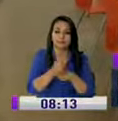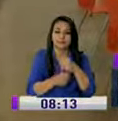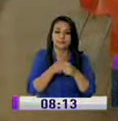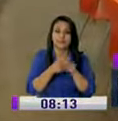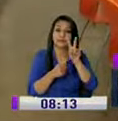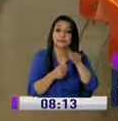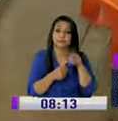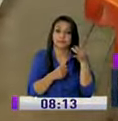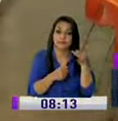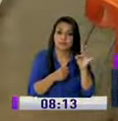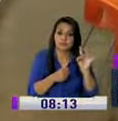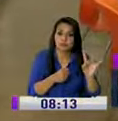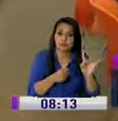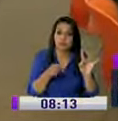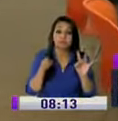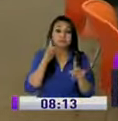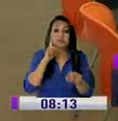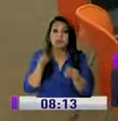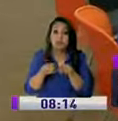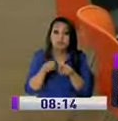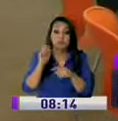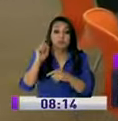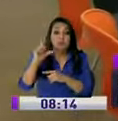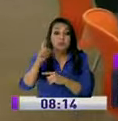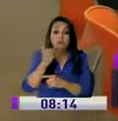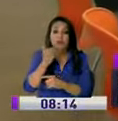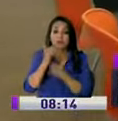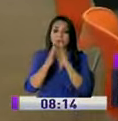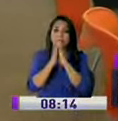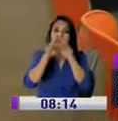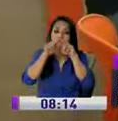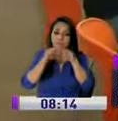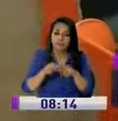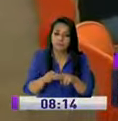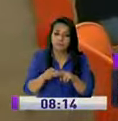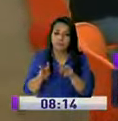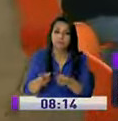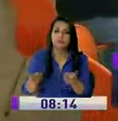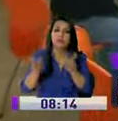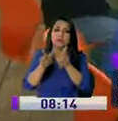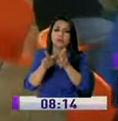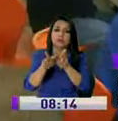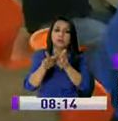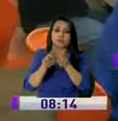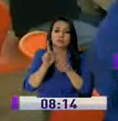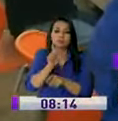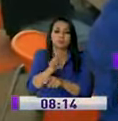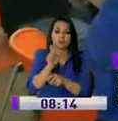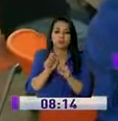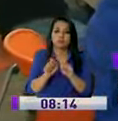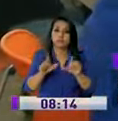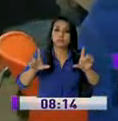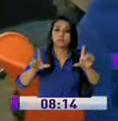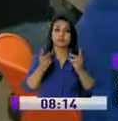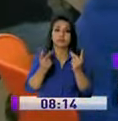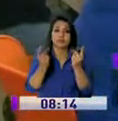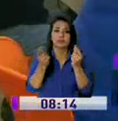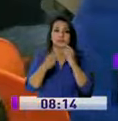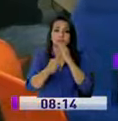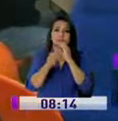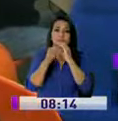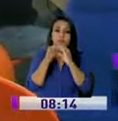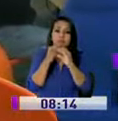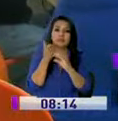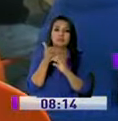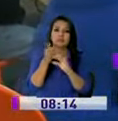2018, y si es que estuvieran en desacuerdo, pues para solicitar la revisión del avalúo, la cual se realizará de manera inmediata y será comunicada por la